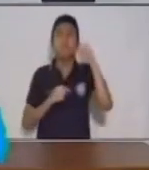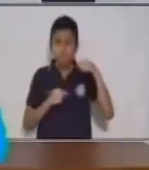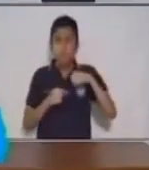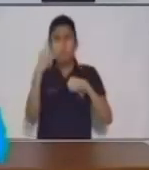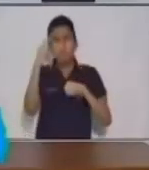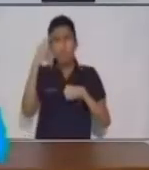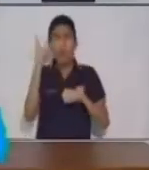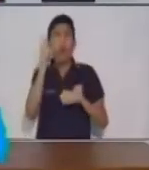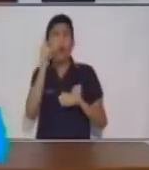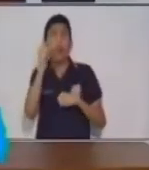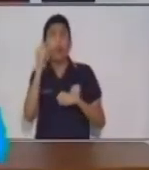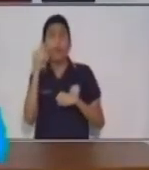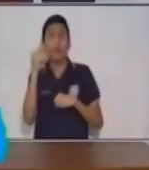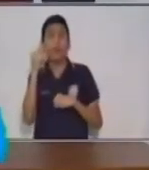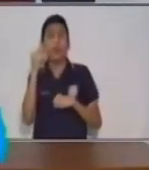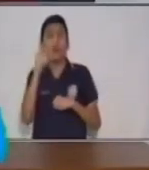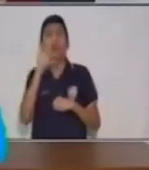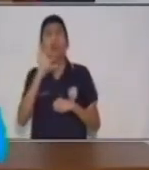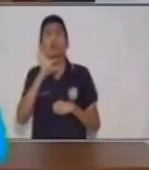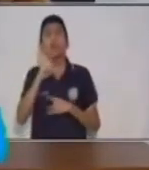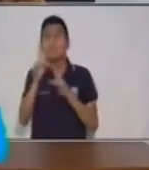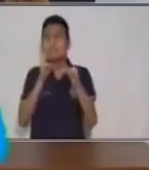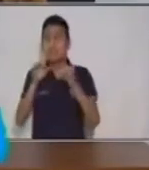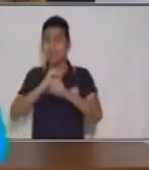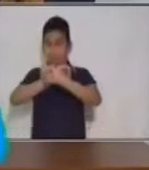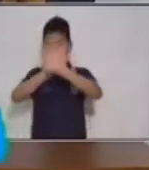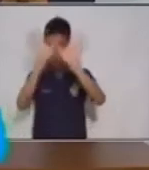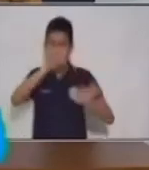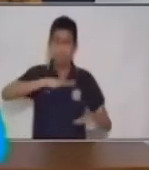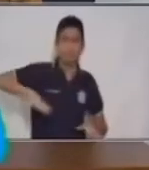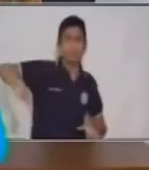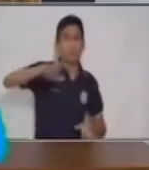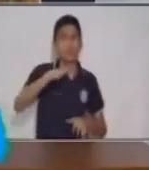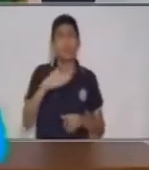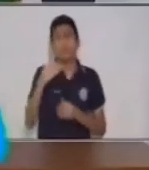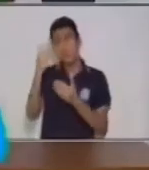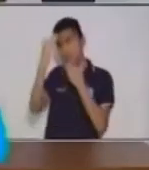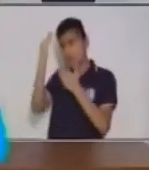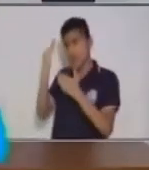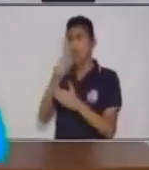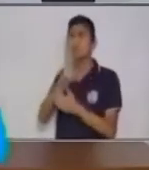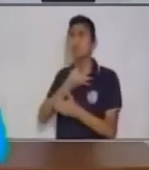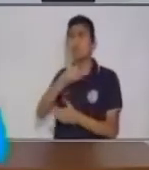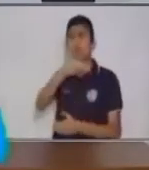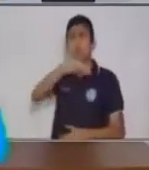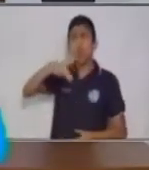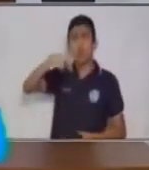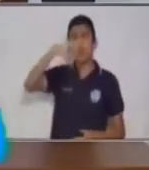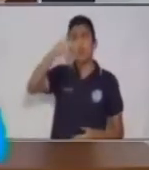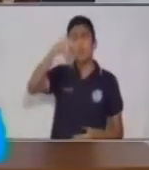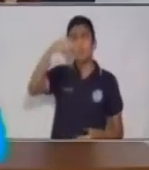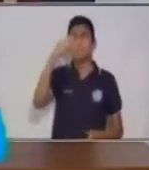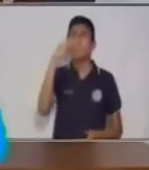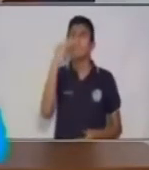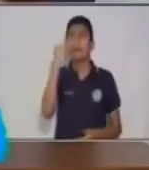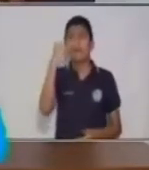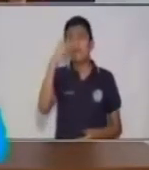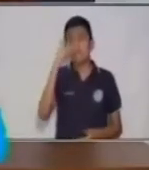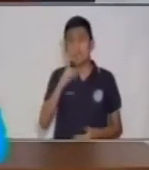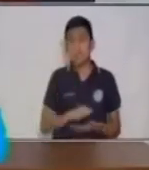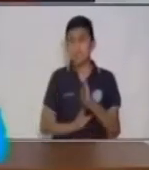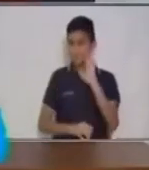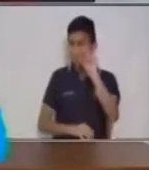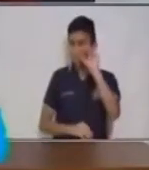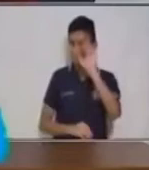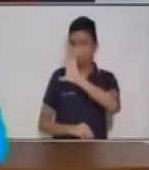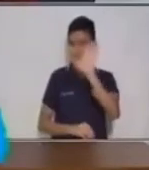muy bien y un gusto haberlo saludado, soy Panchito. Ah, qué gusto haberte saludado, Panchito. Serás hasta en una próxima, ¿viste?